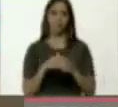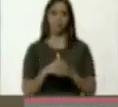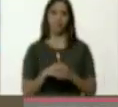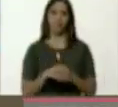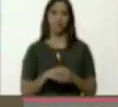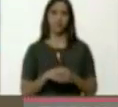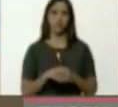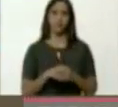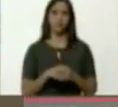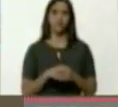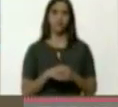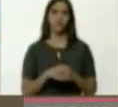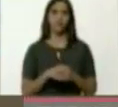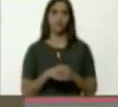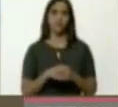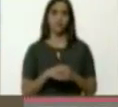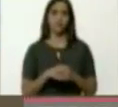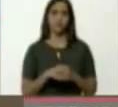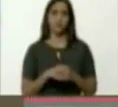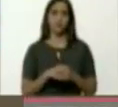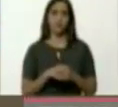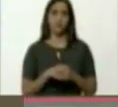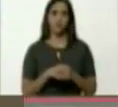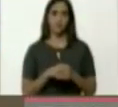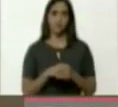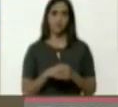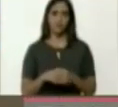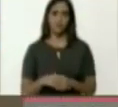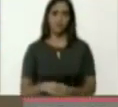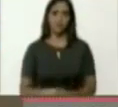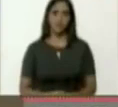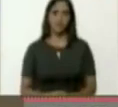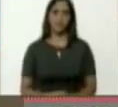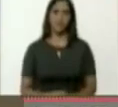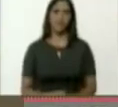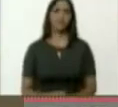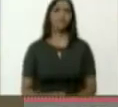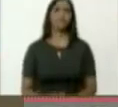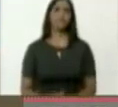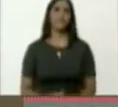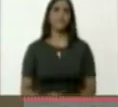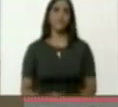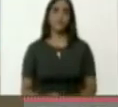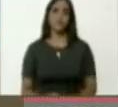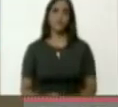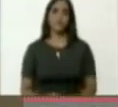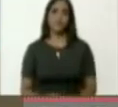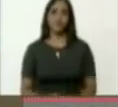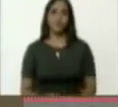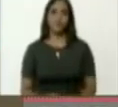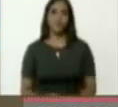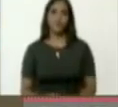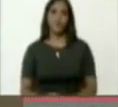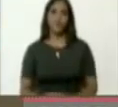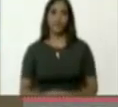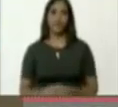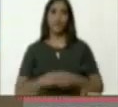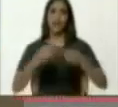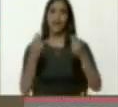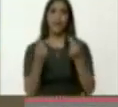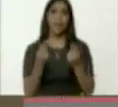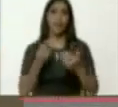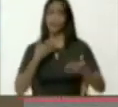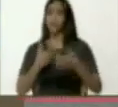todo. Le eché bola. Arroba Club Clap. Arroba Clap Funpo Suelos. Al capital no